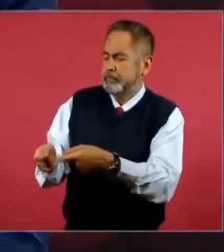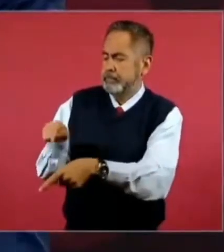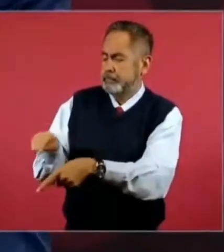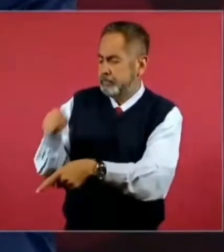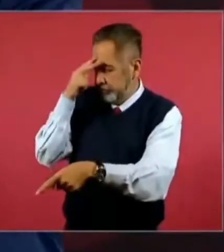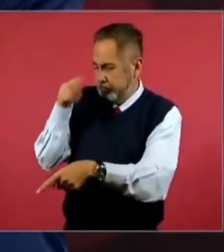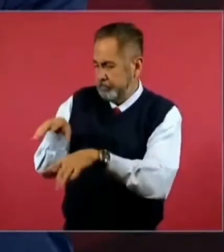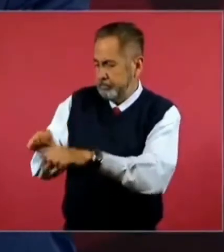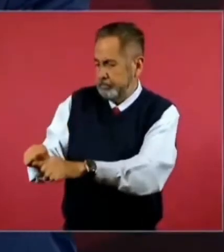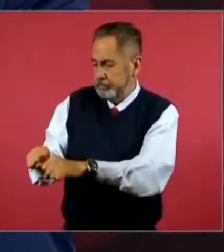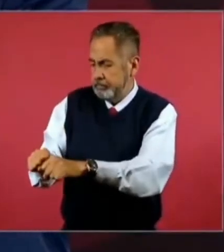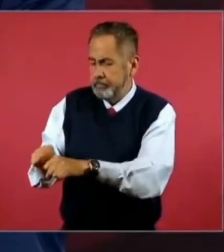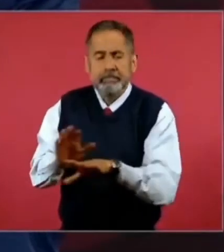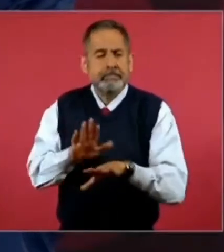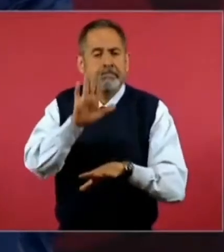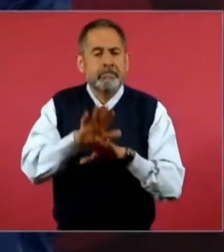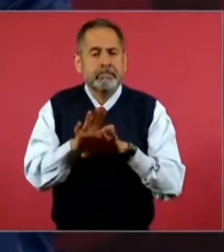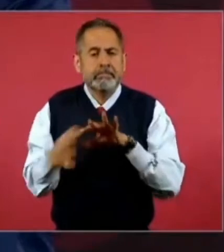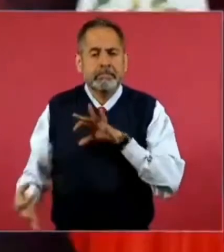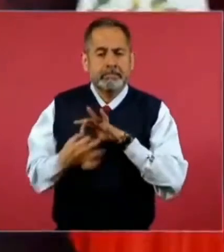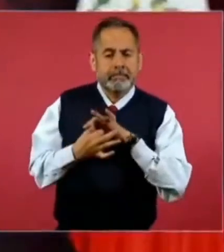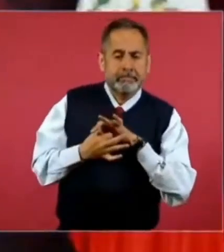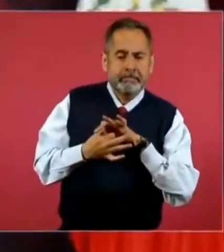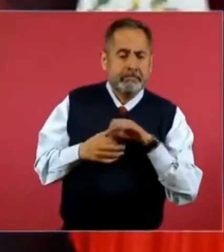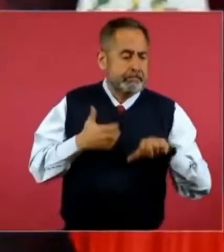en un estado asociado,